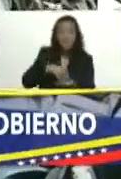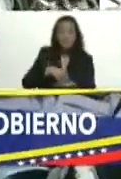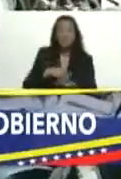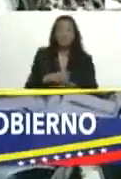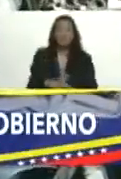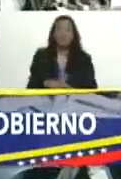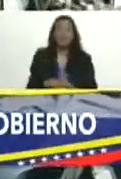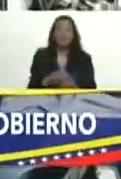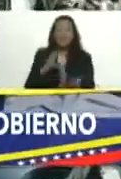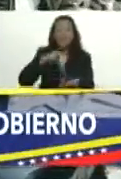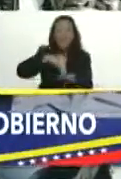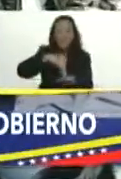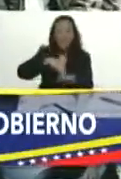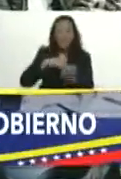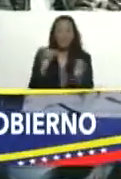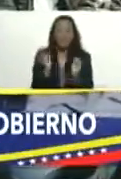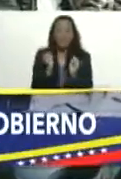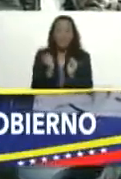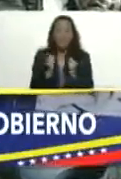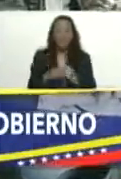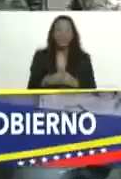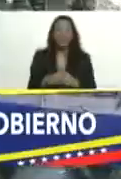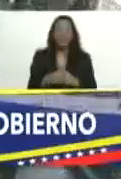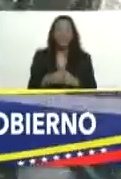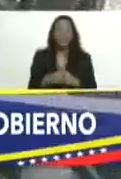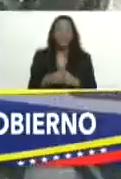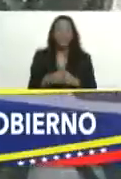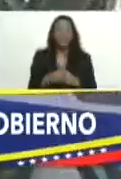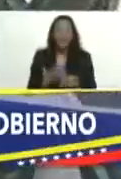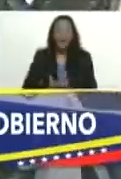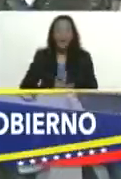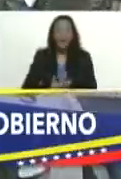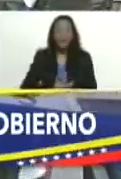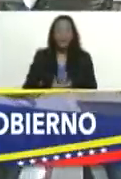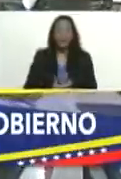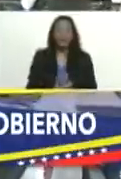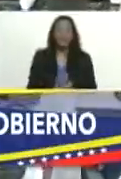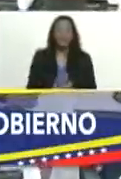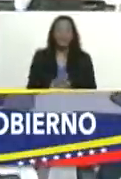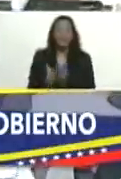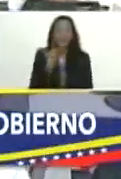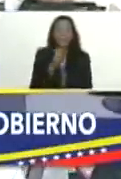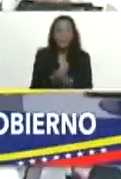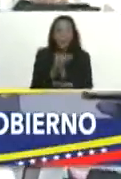de Mérida, Ana Fuentes, alcaldesa de Maturín,